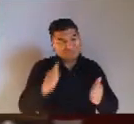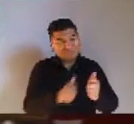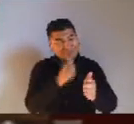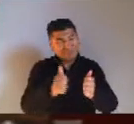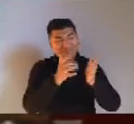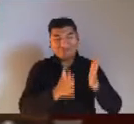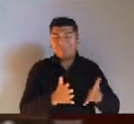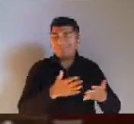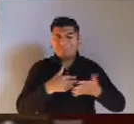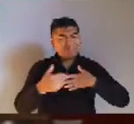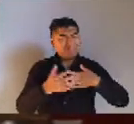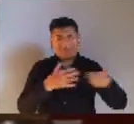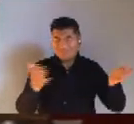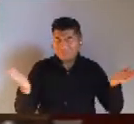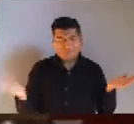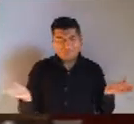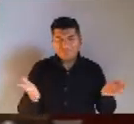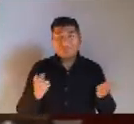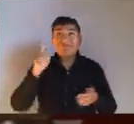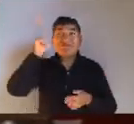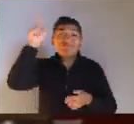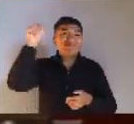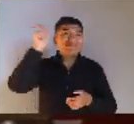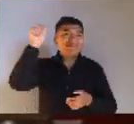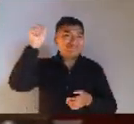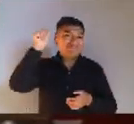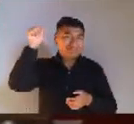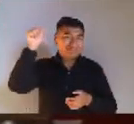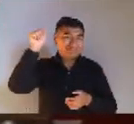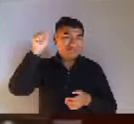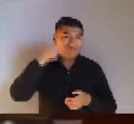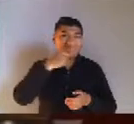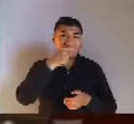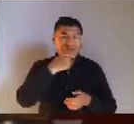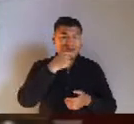perseguidores, como Él mismo se califica.